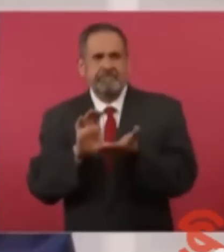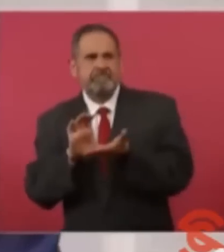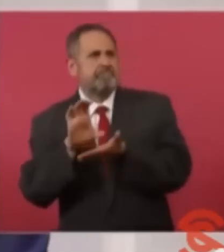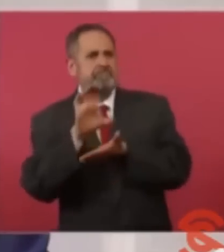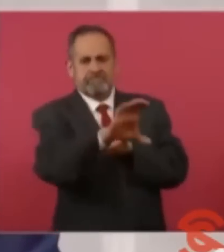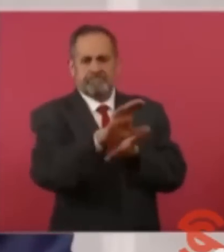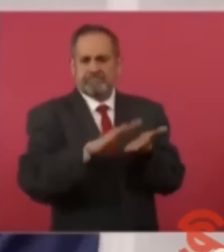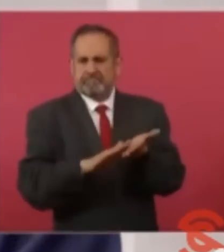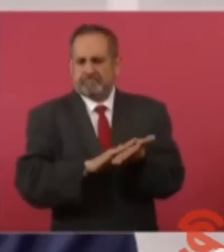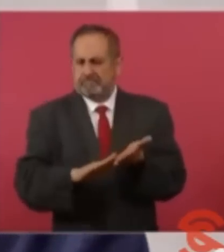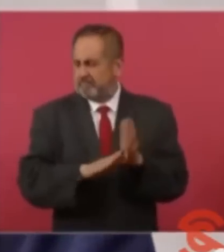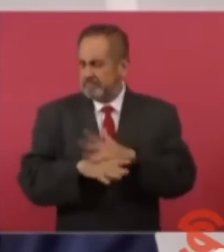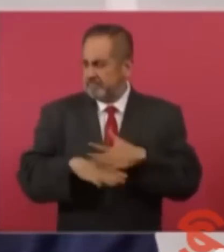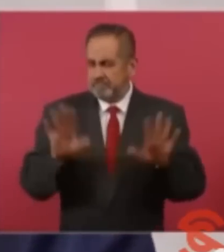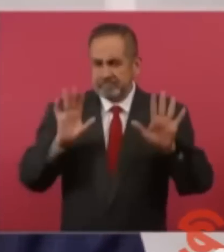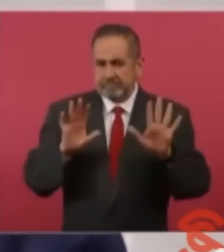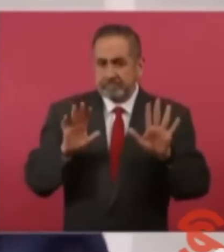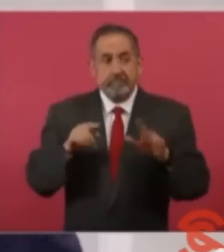y procesa